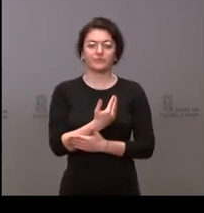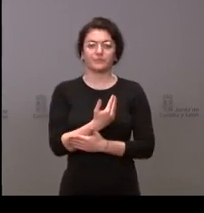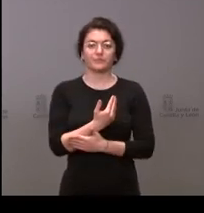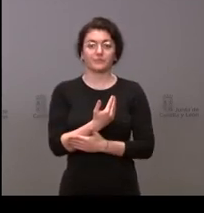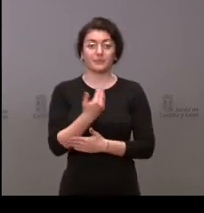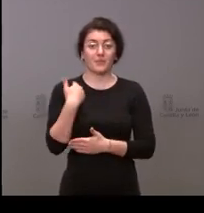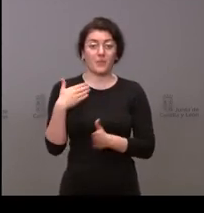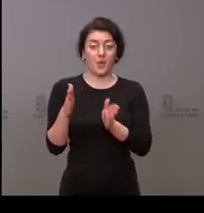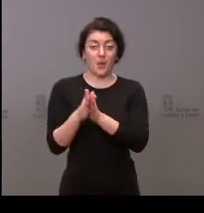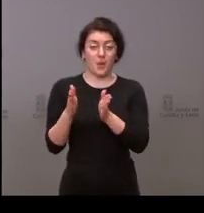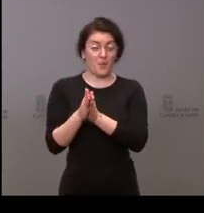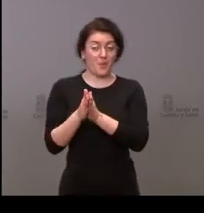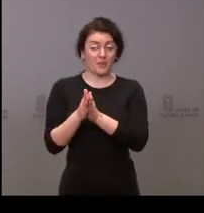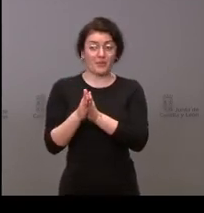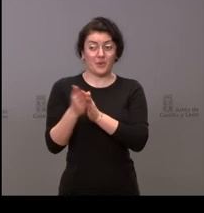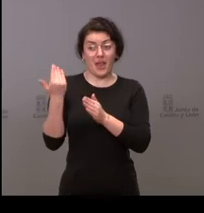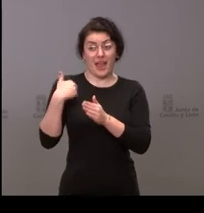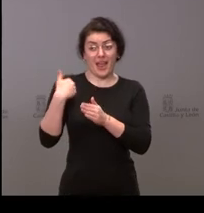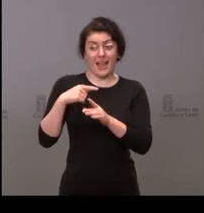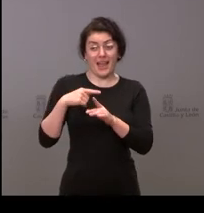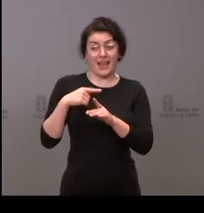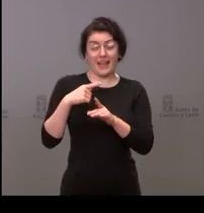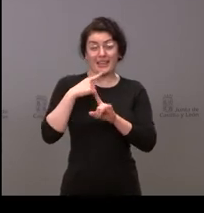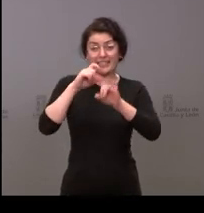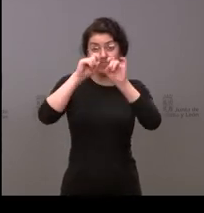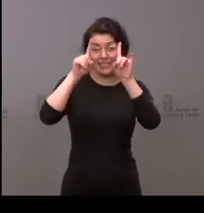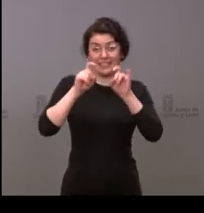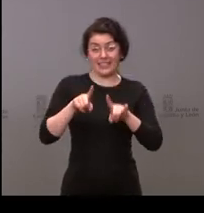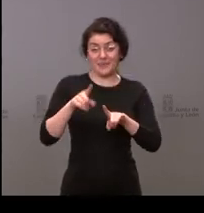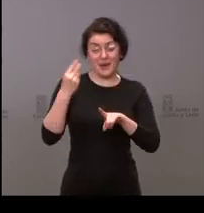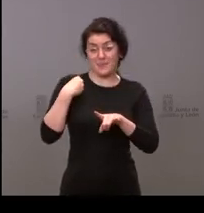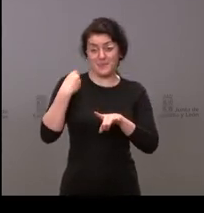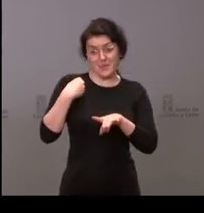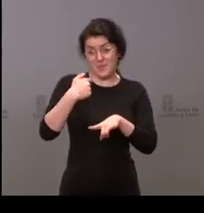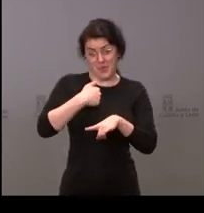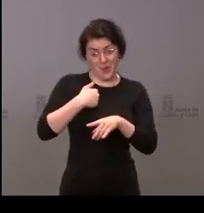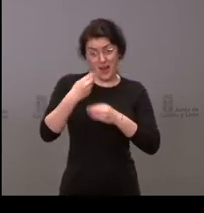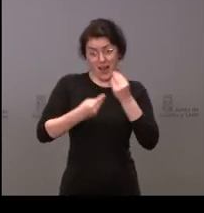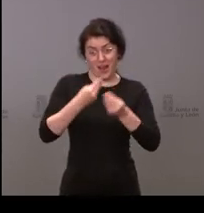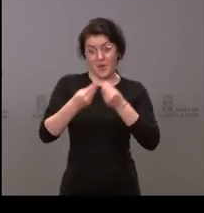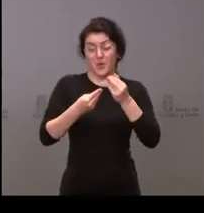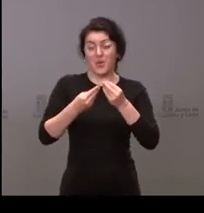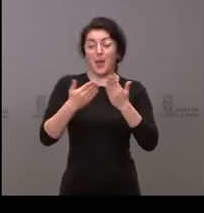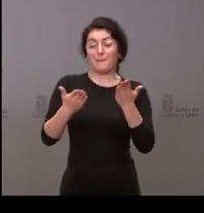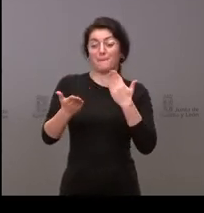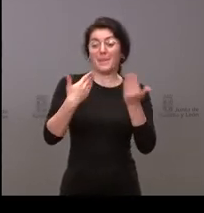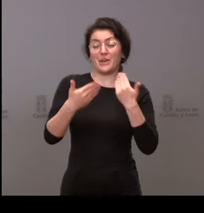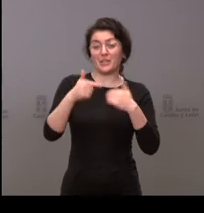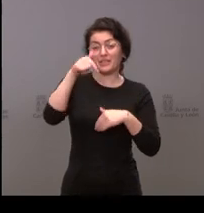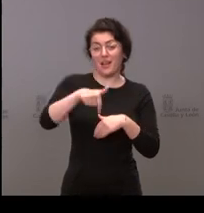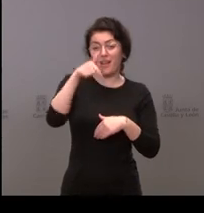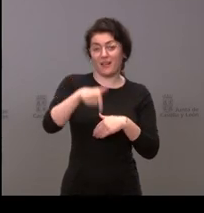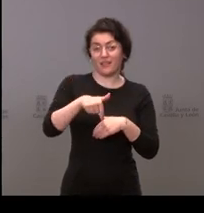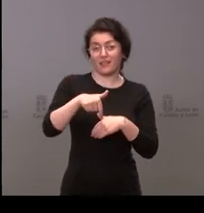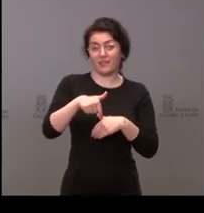compañero carlos con esa cuestión sobre la presencia de periodistas de otras provincias de castilla y león' en estas convocatorias